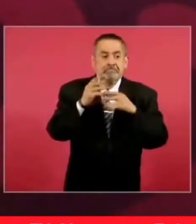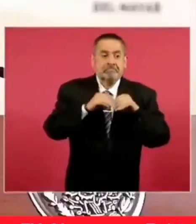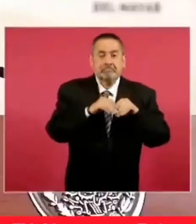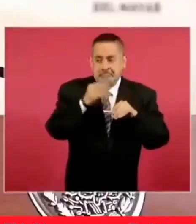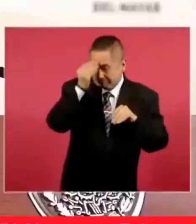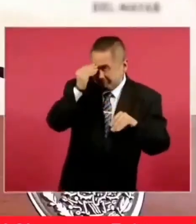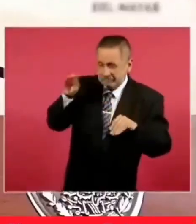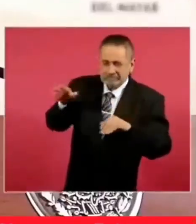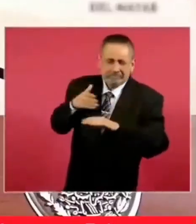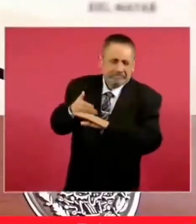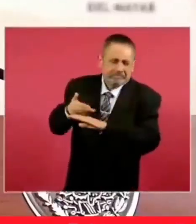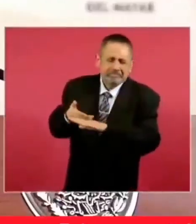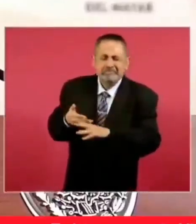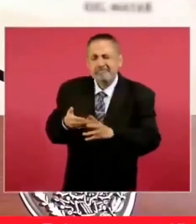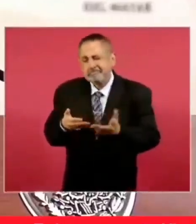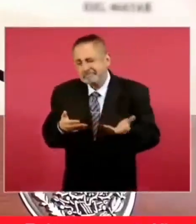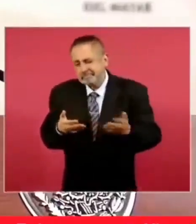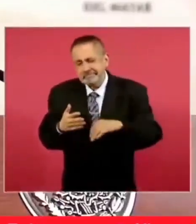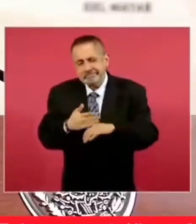porque